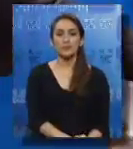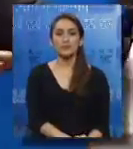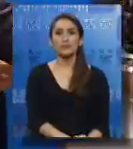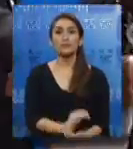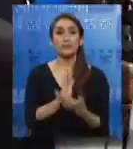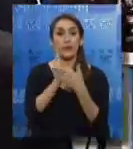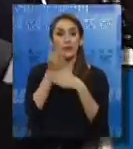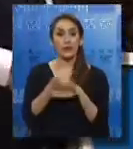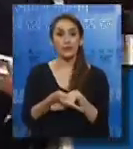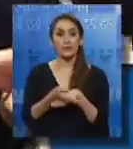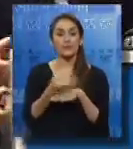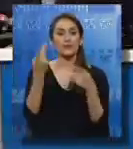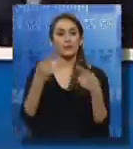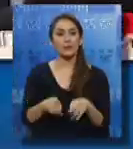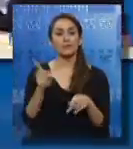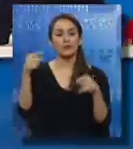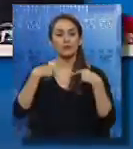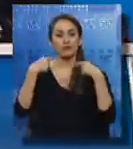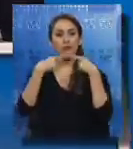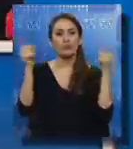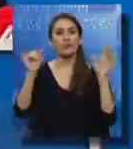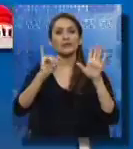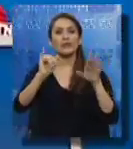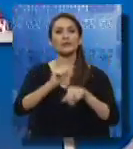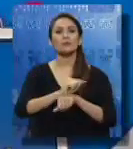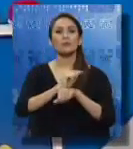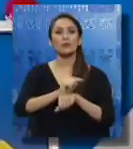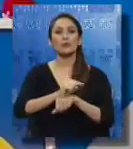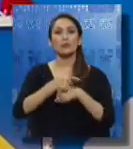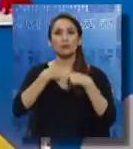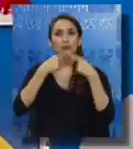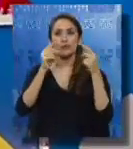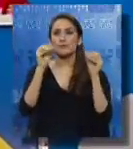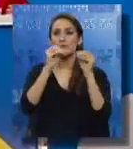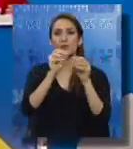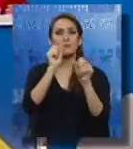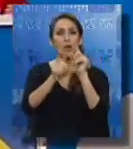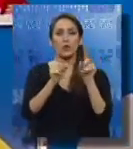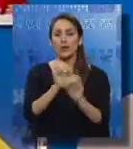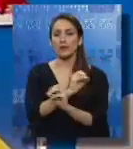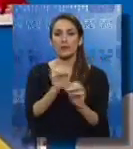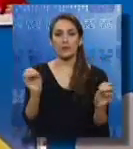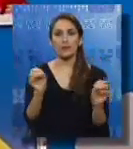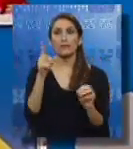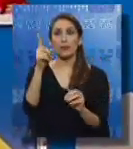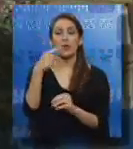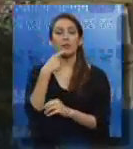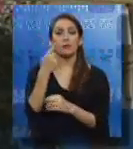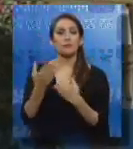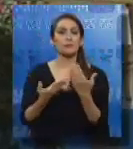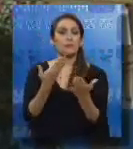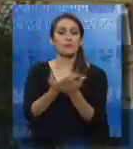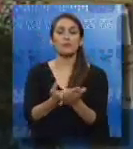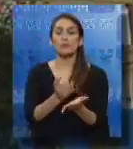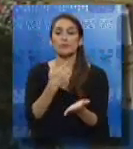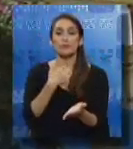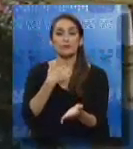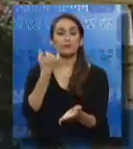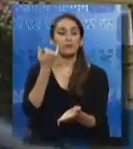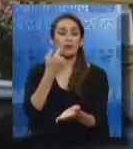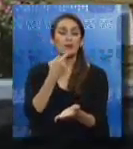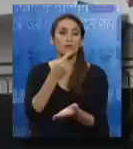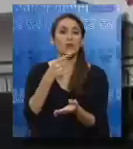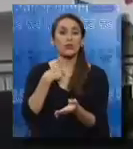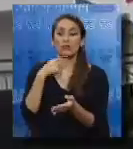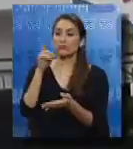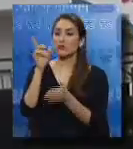Horas más tarde, en una declaración de prensa que duró 6 minutos y no se permitieron preguntas, Ramiro González fundamentó sus declaraciones, señalando que